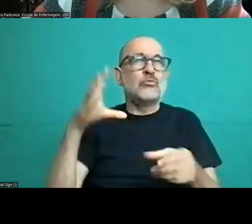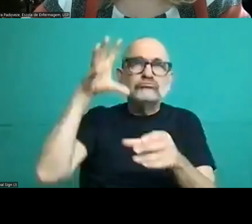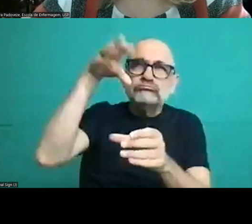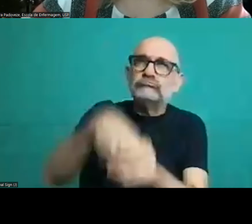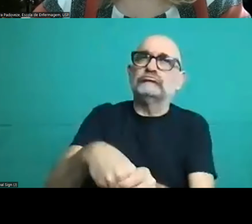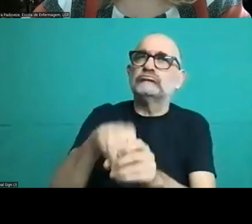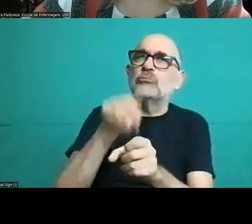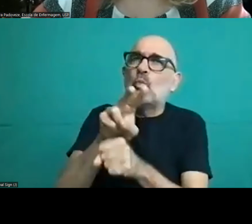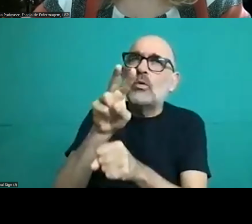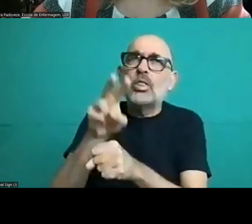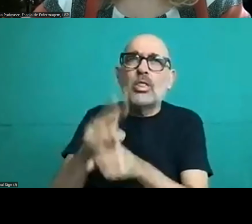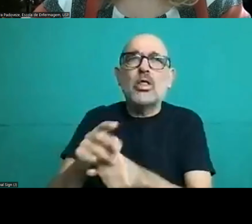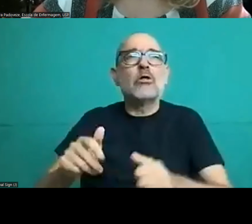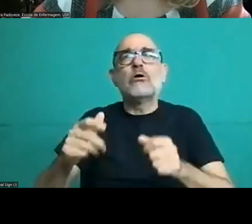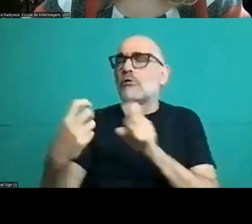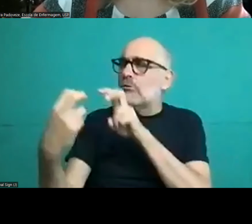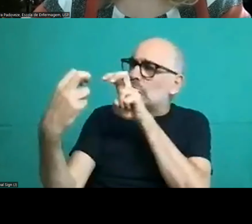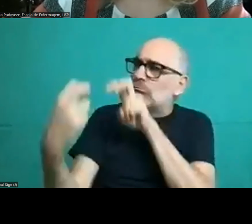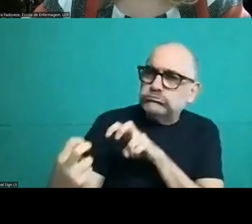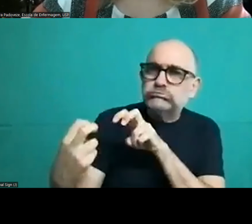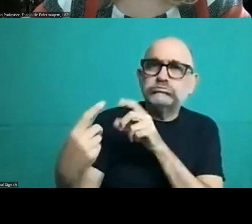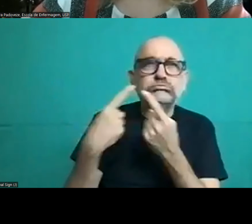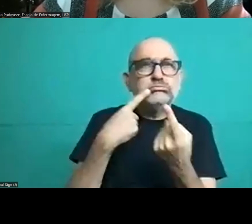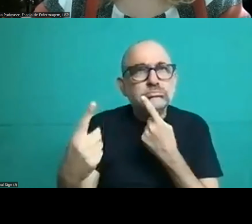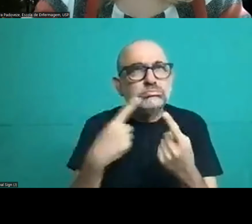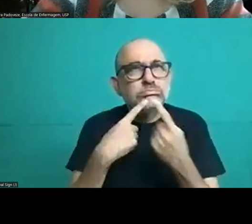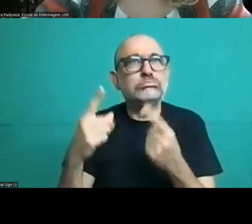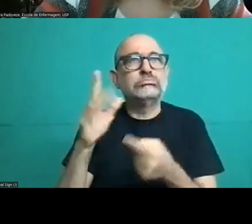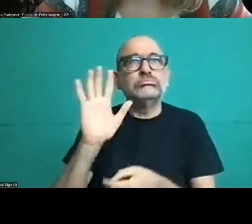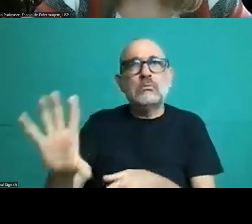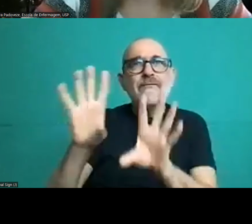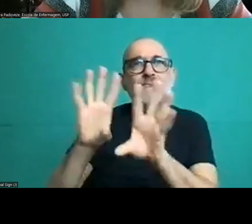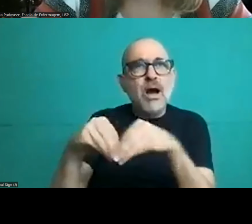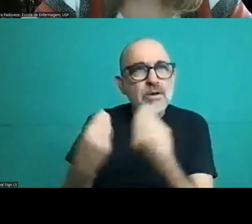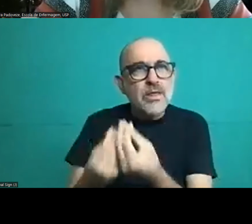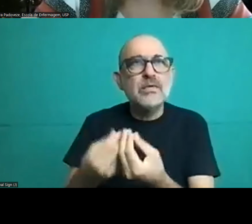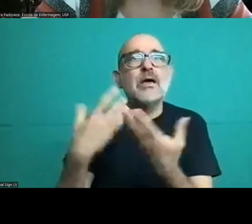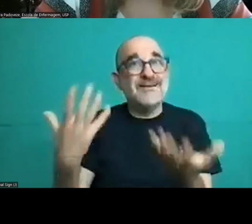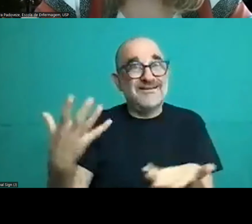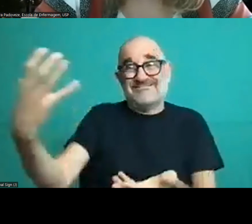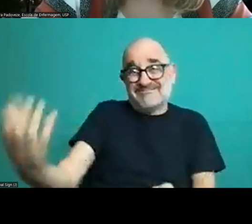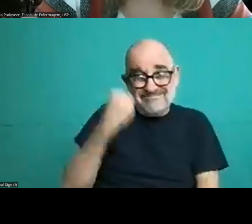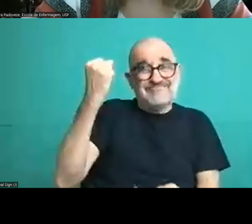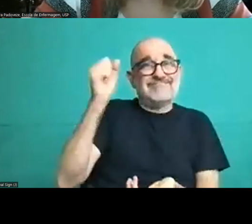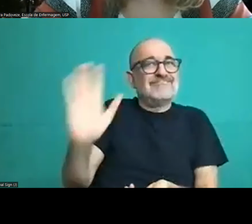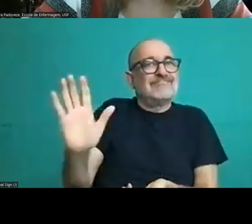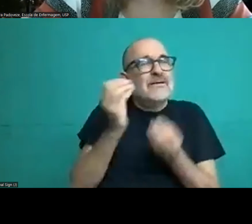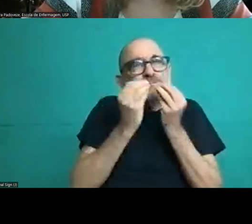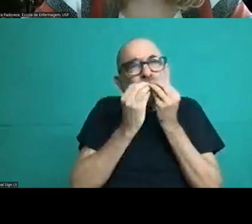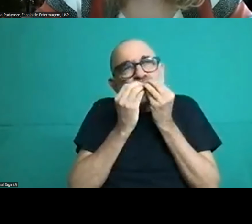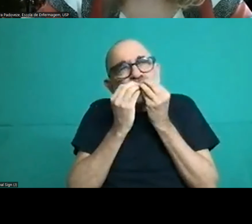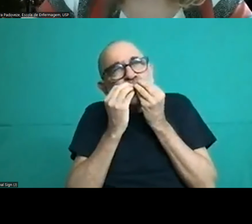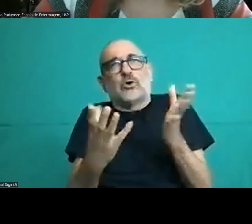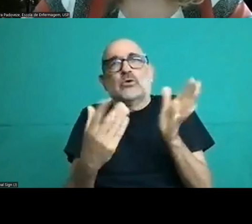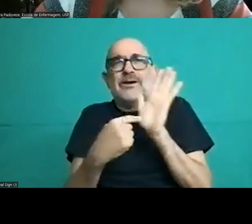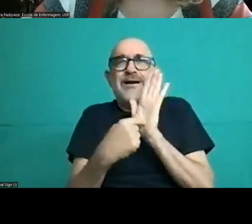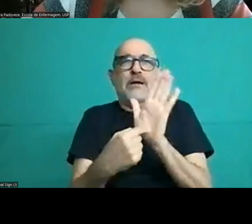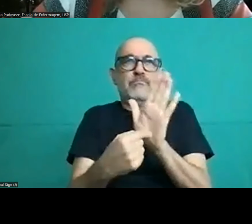Y pues tomémoslo como un hermoso ejemplo a seguir. Pasemos a los comentarios